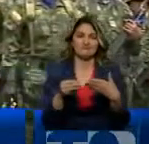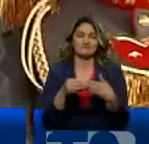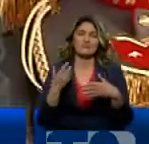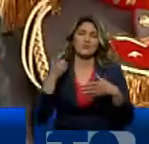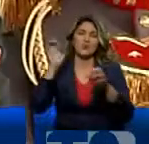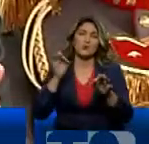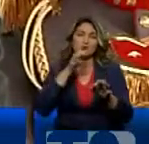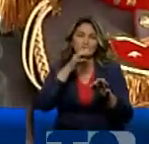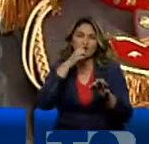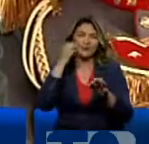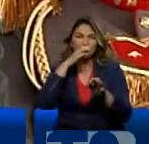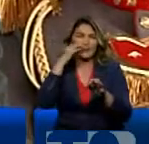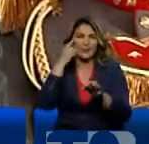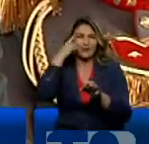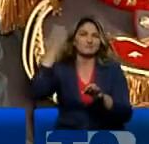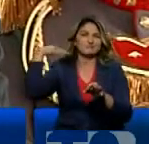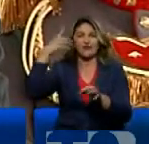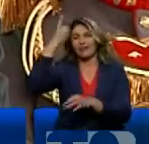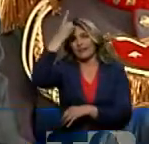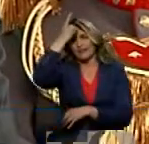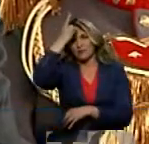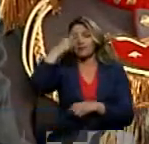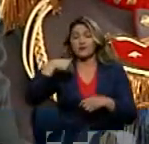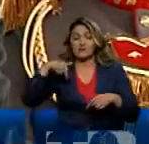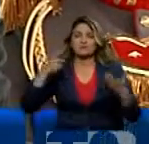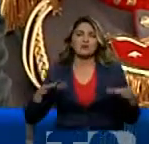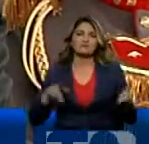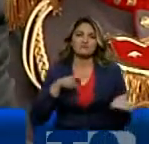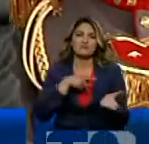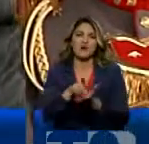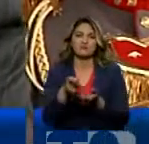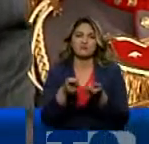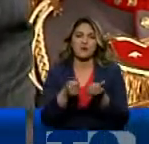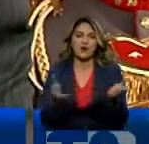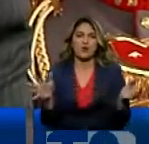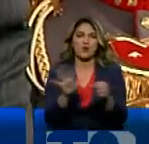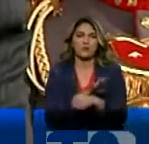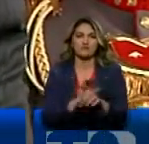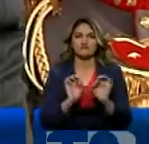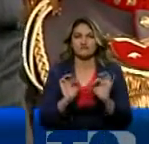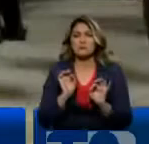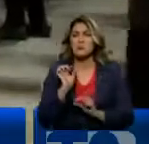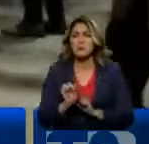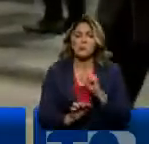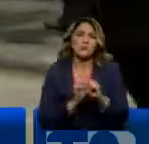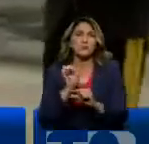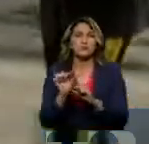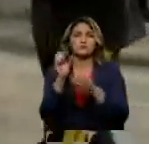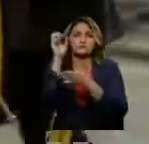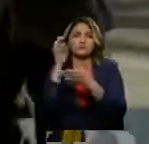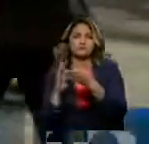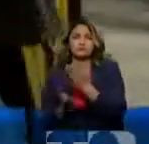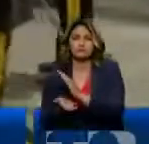pasado. Lo que falta, iremos cumpliendo según el cronograma que nos permitan las finanzas públicas. En la